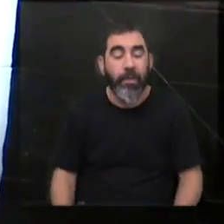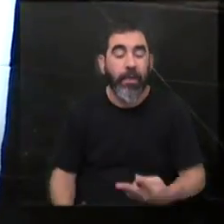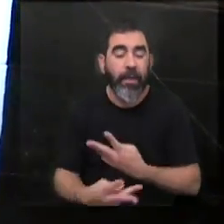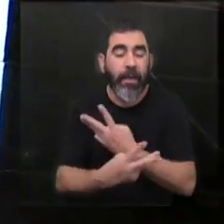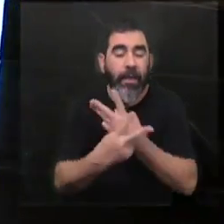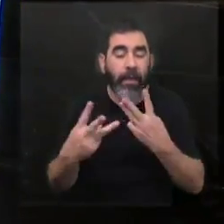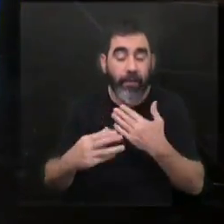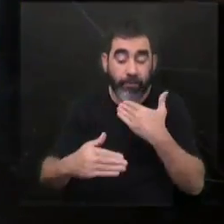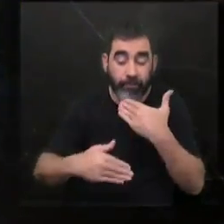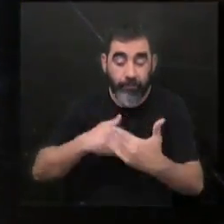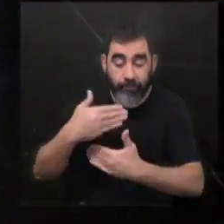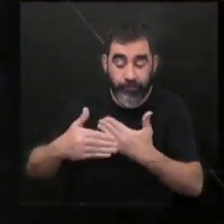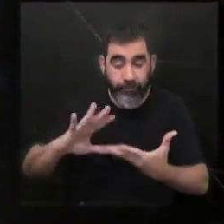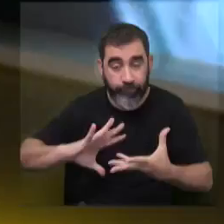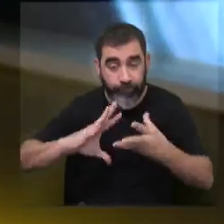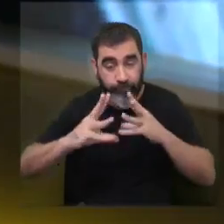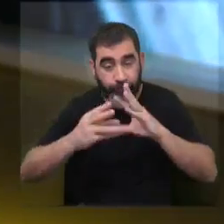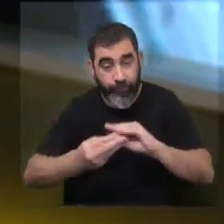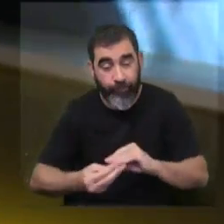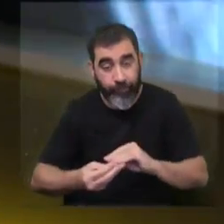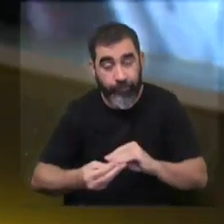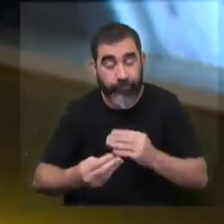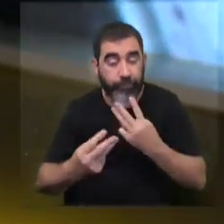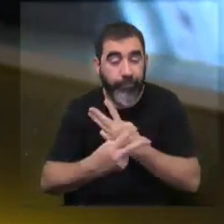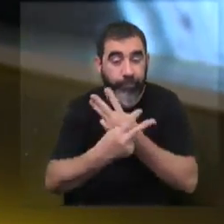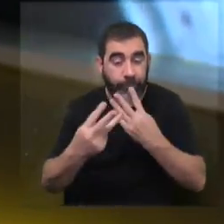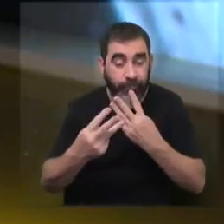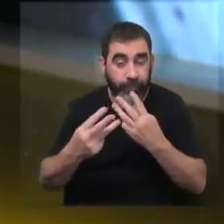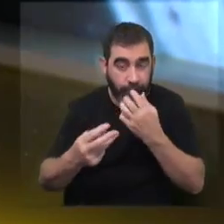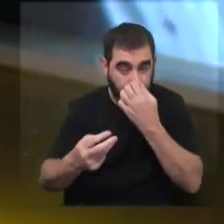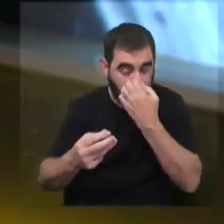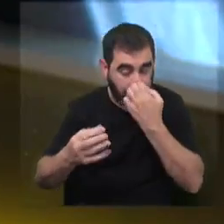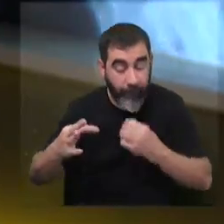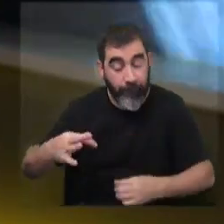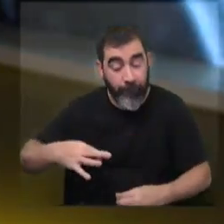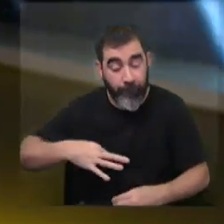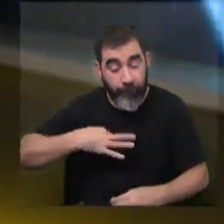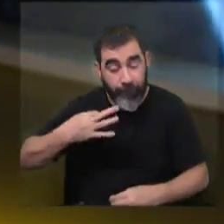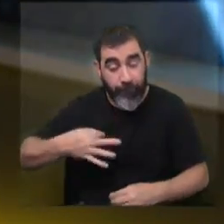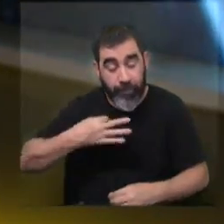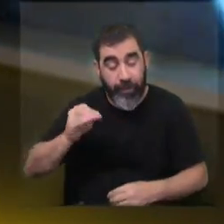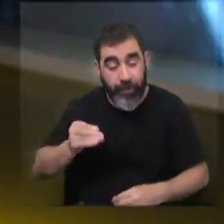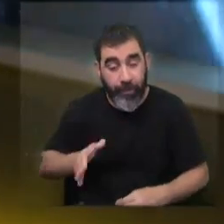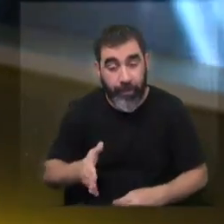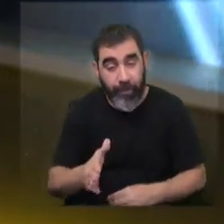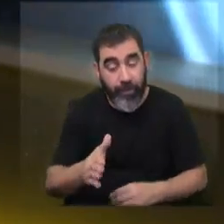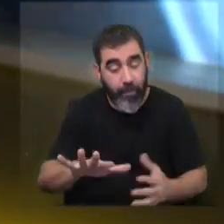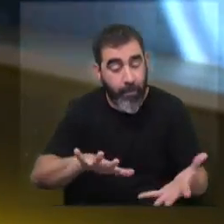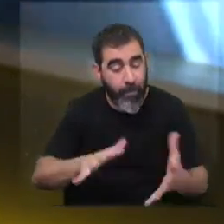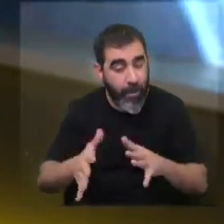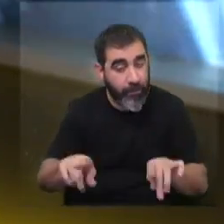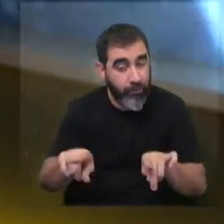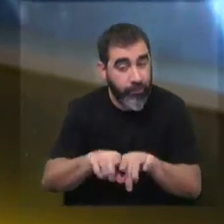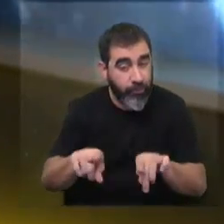una evolución y una adaptación, en general, el tiempo de vida biológica del pez es más o menos el mismo